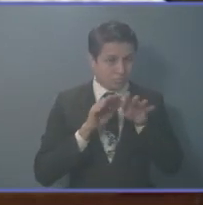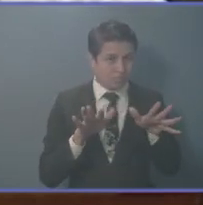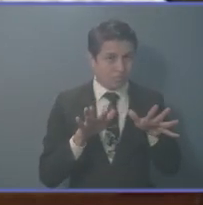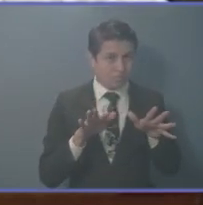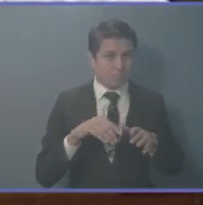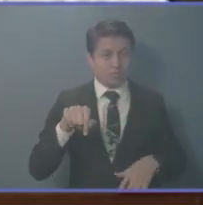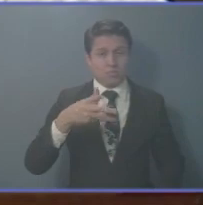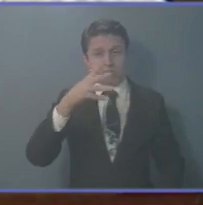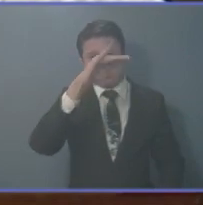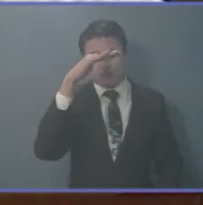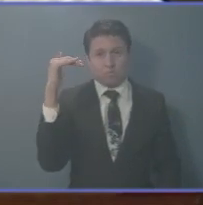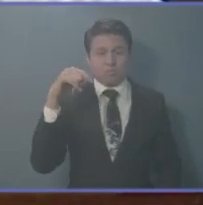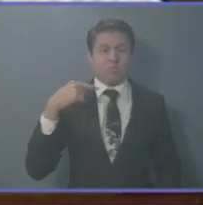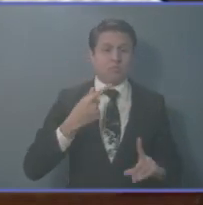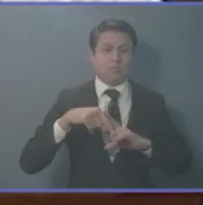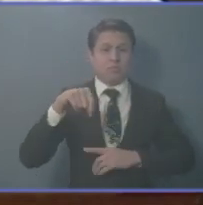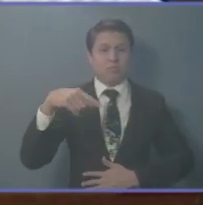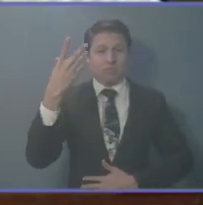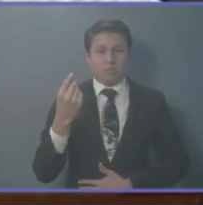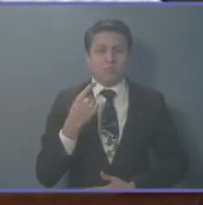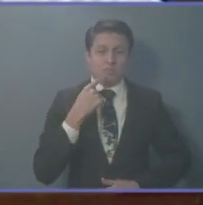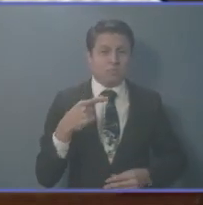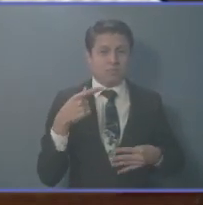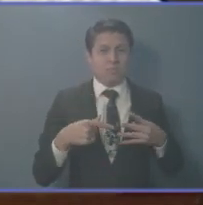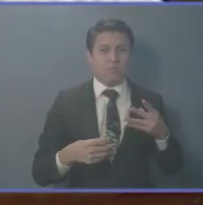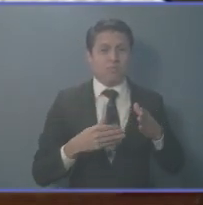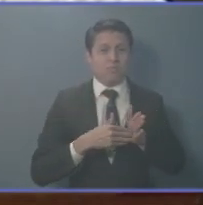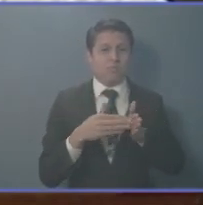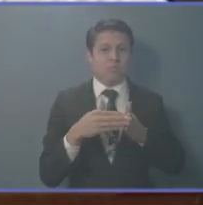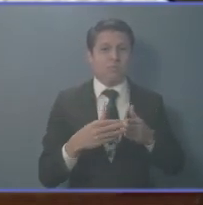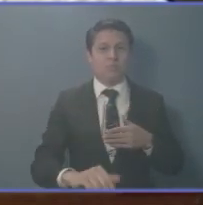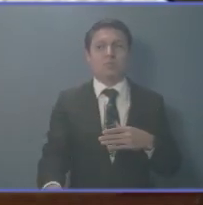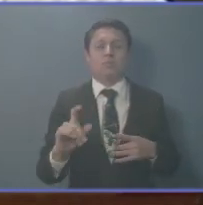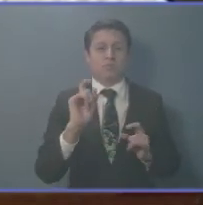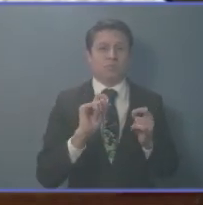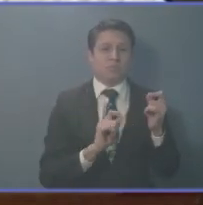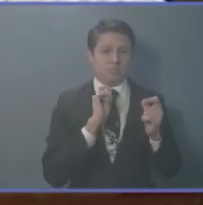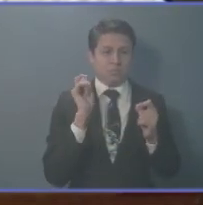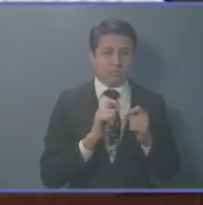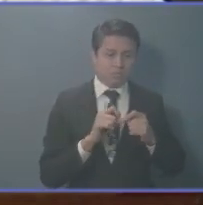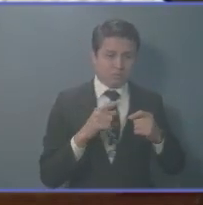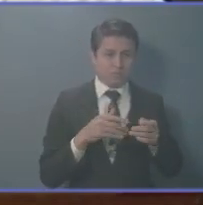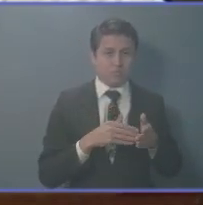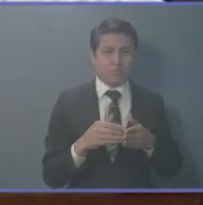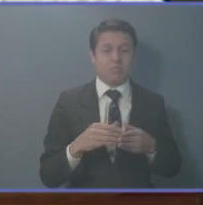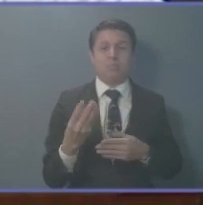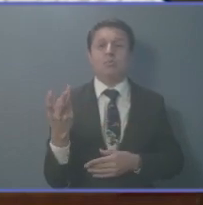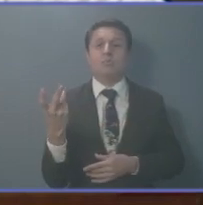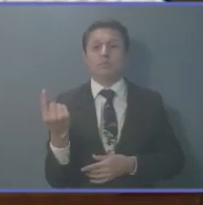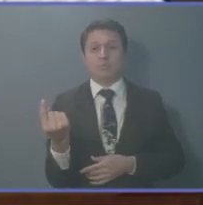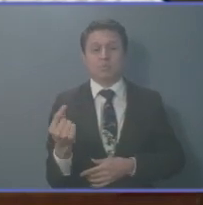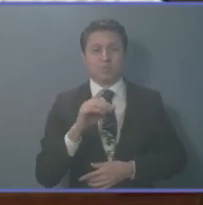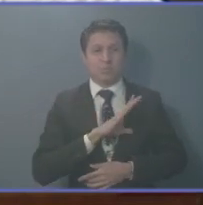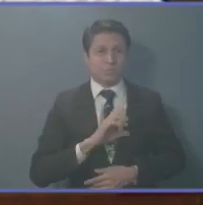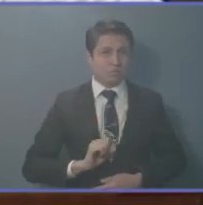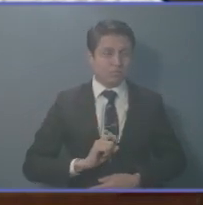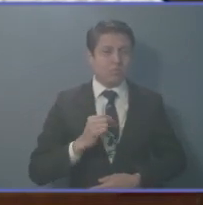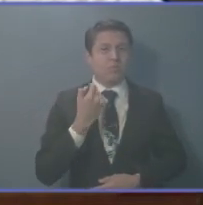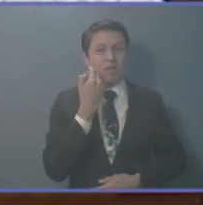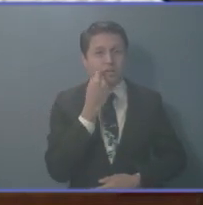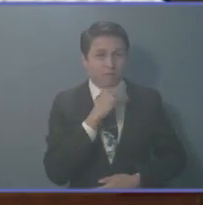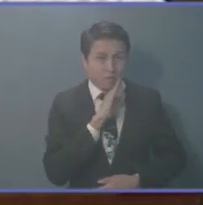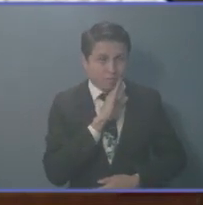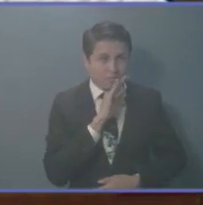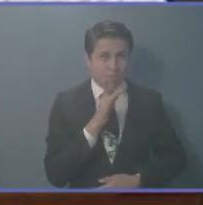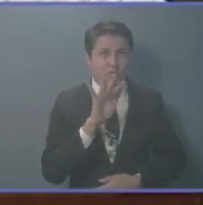nacional y que a la fecha reporta múltiples casos confirmados fallecidos activos entre importados y locales, es necesaria la